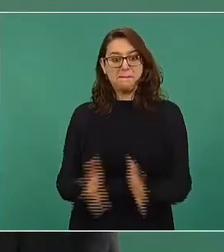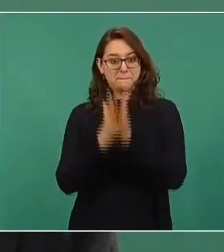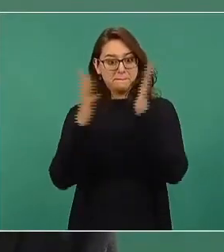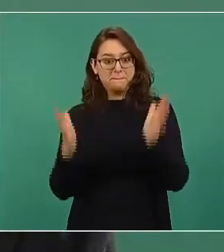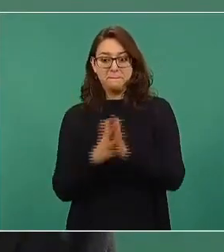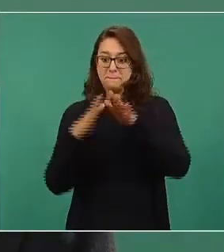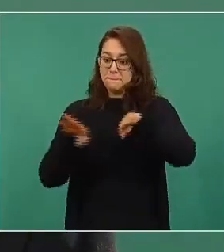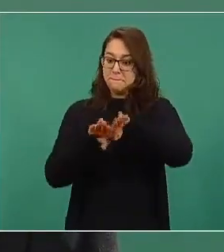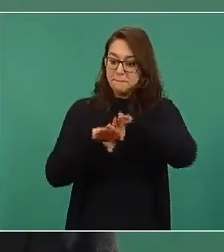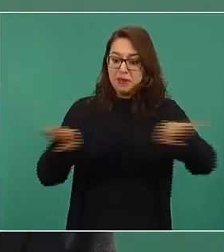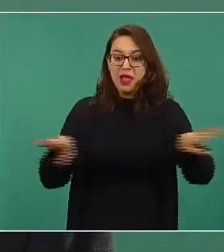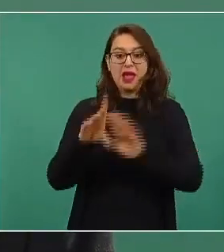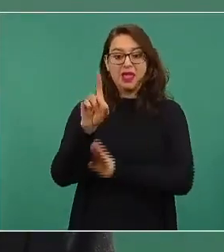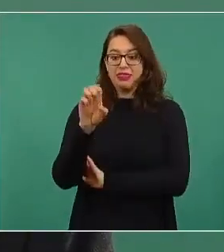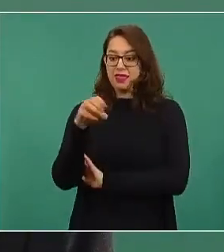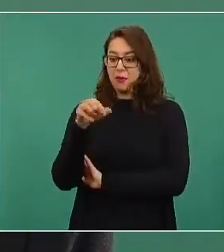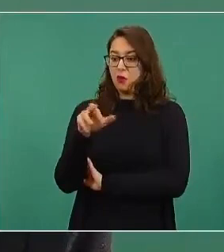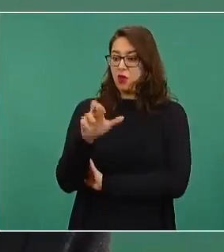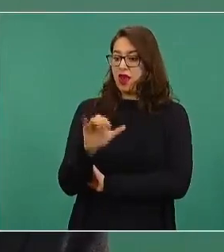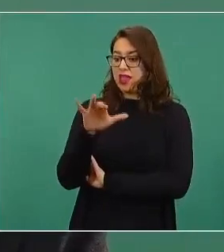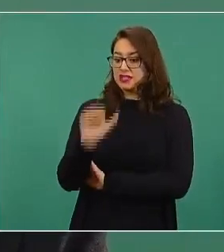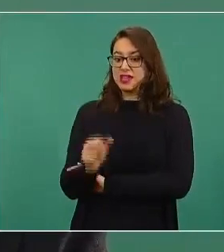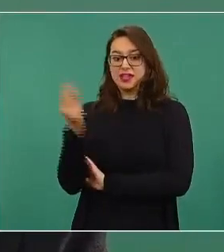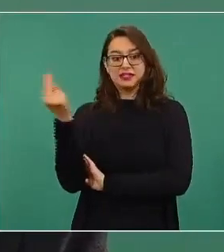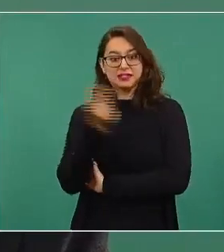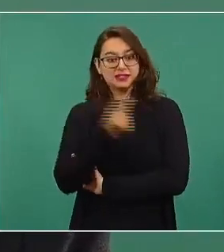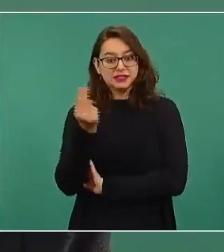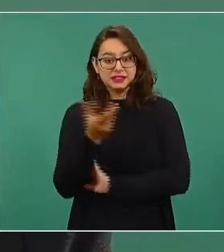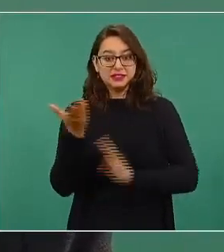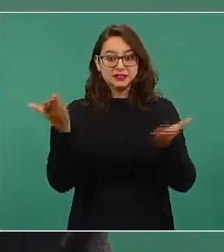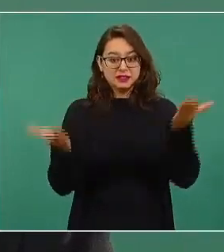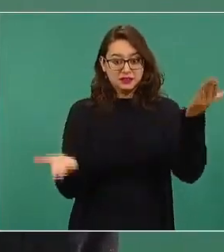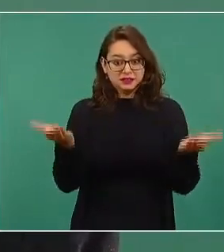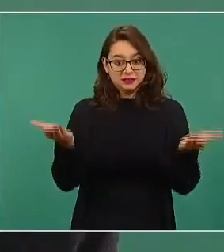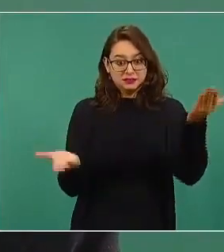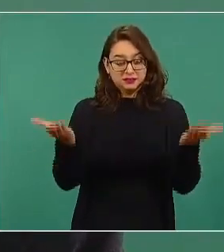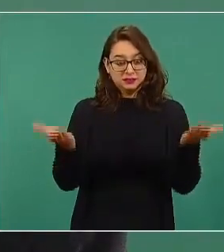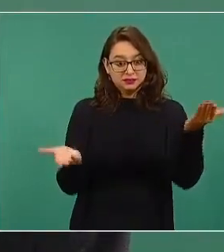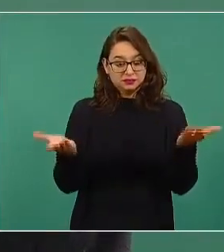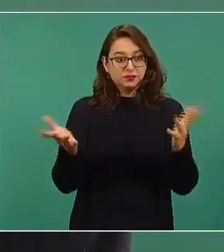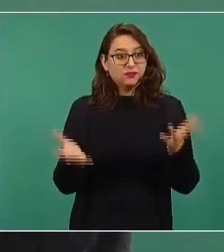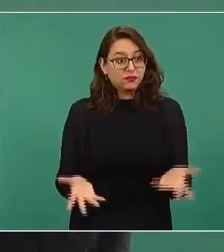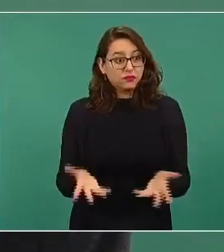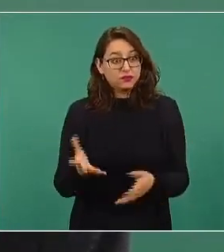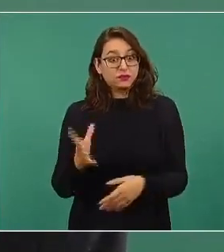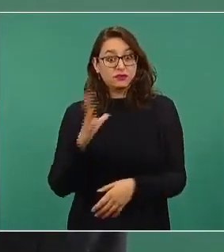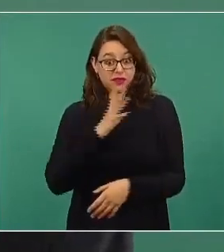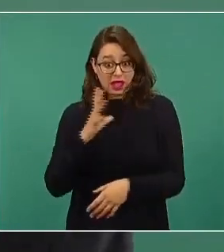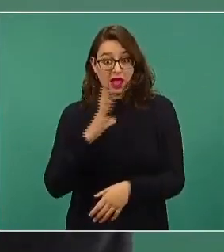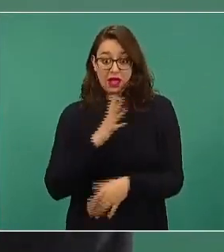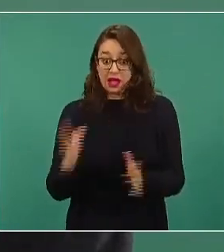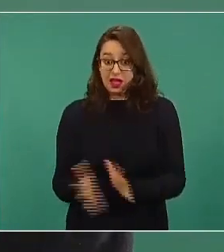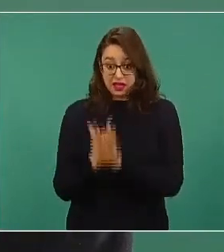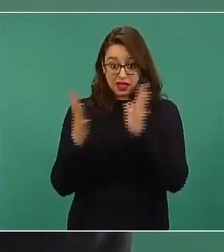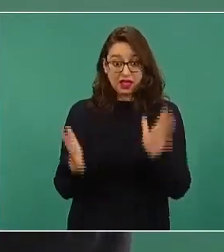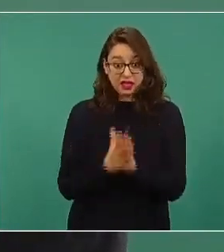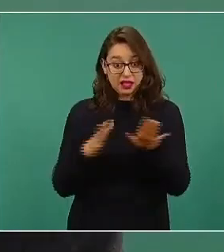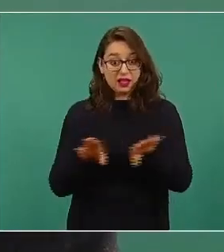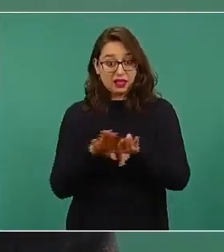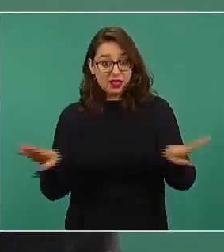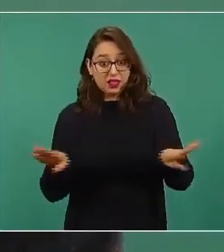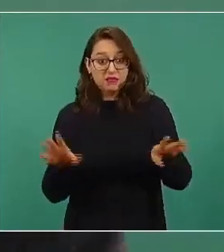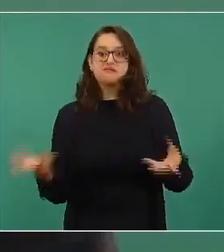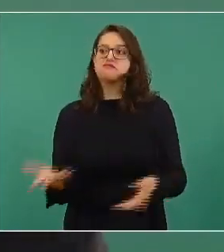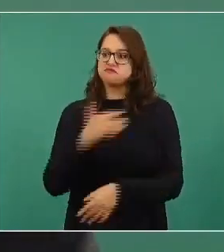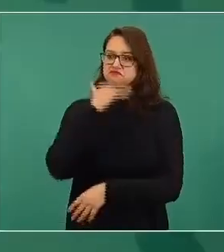La democracia implica equilibrios. Si hay democracia, hay